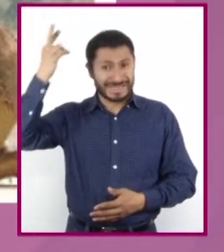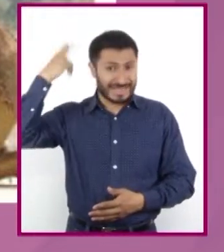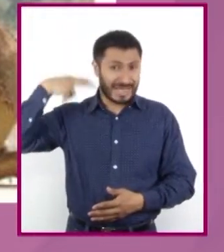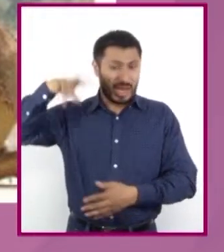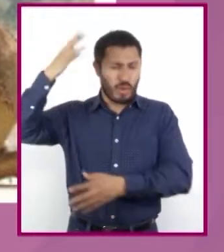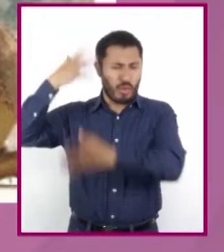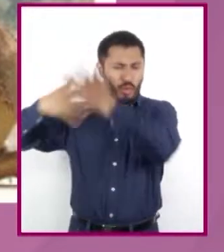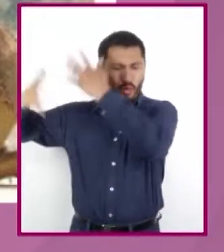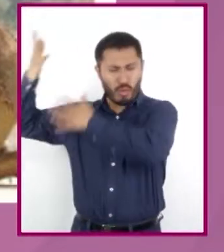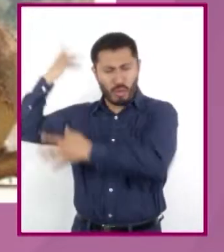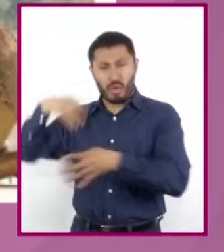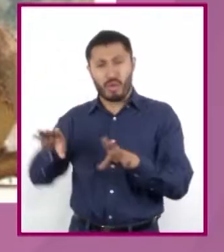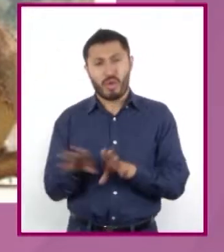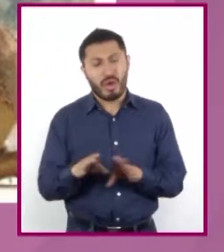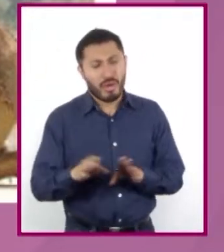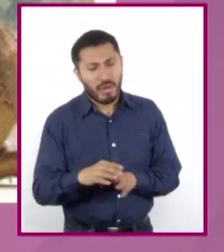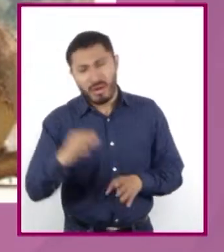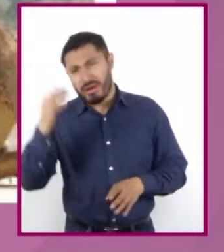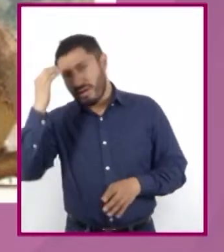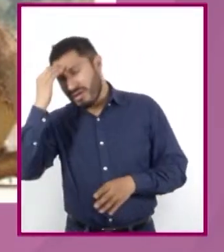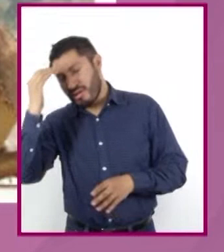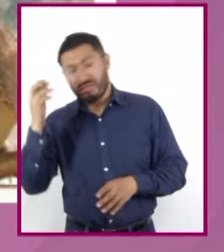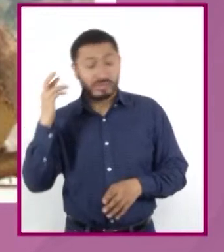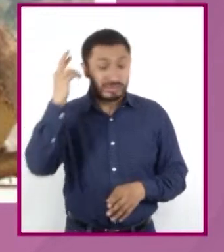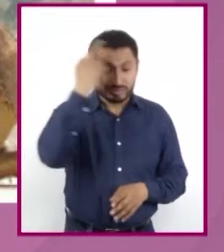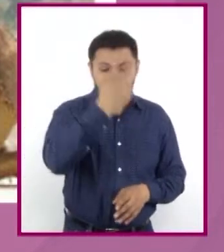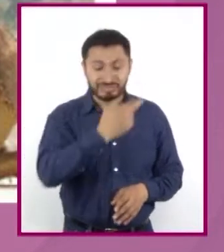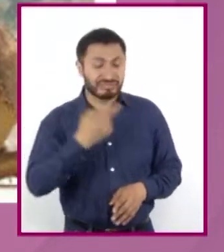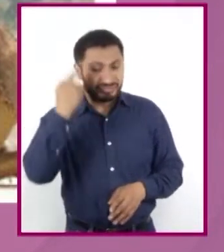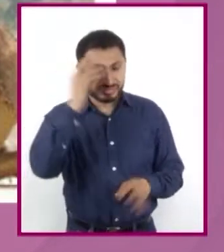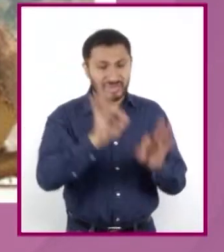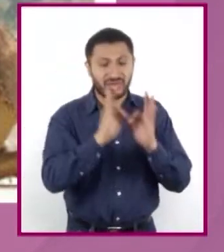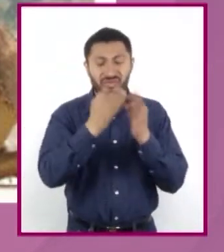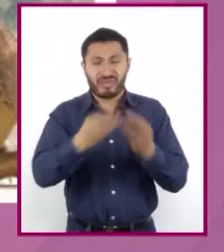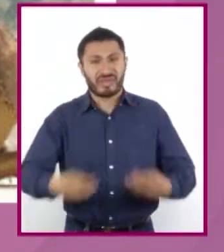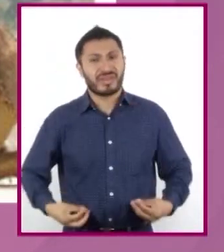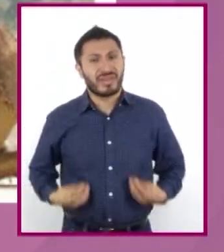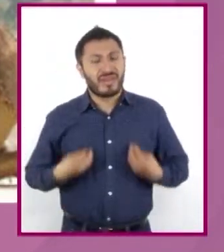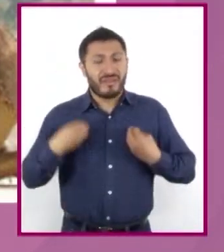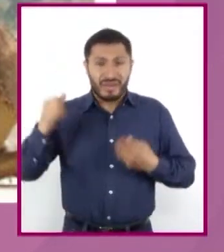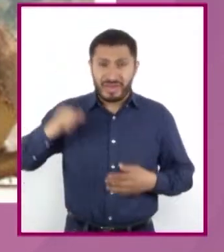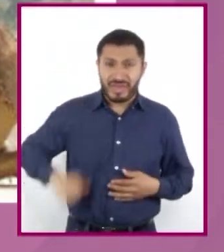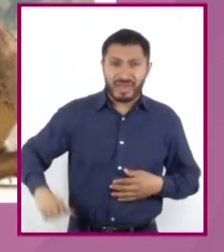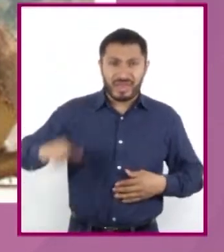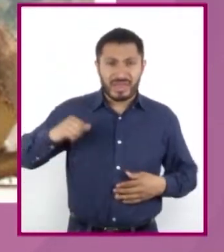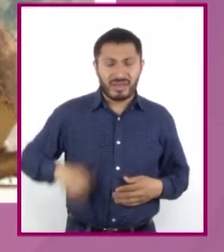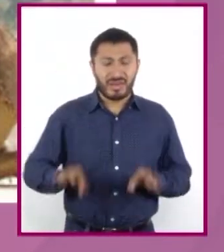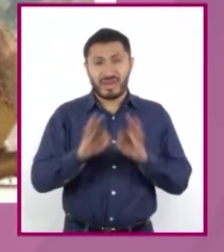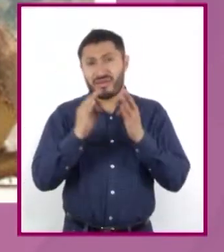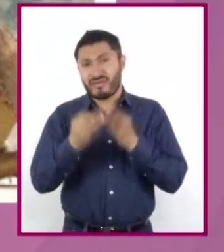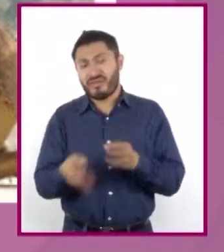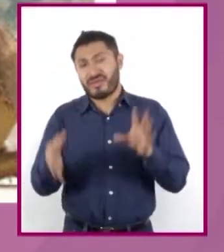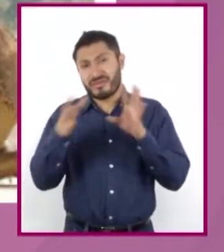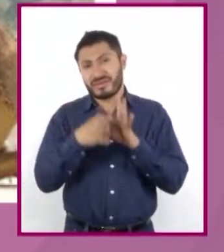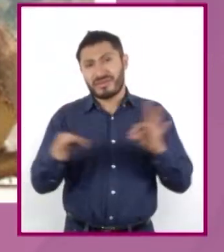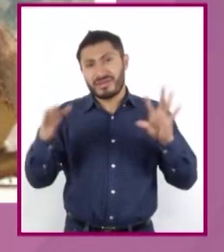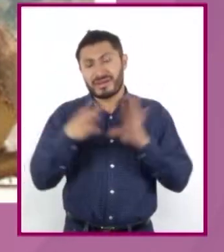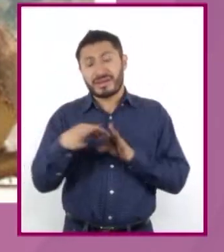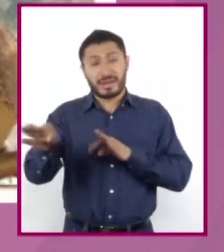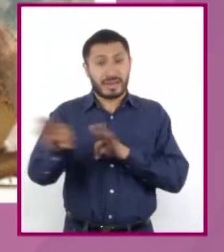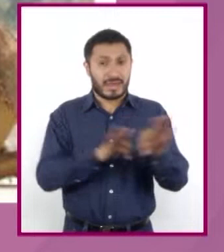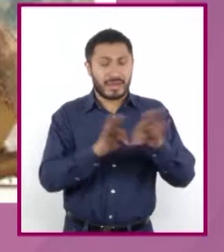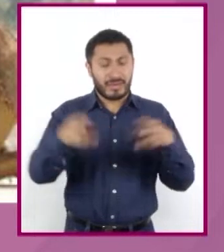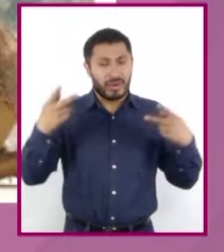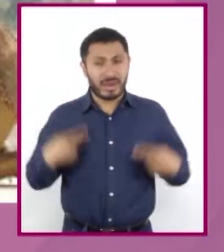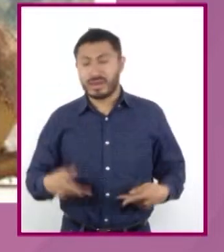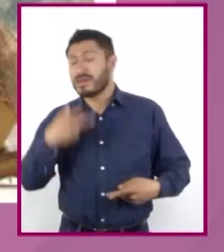familiarizarnos con condiciones de vida diferentes a las propias. Dicho con otras palabras, el oficio del historiador